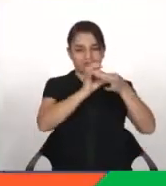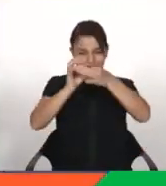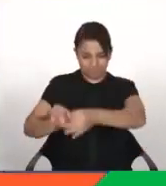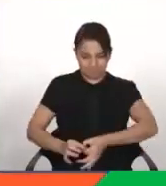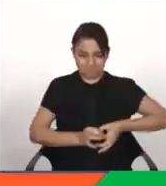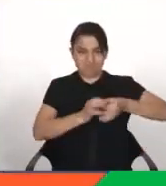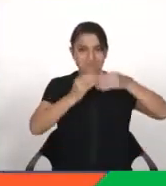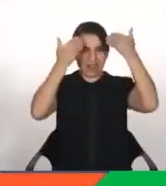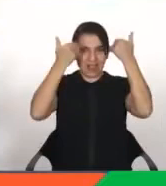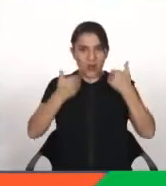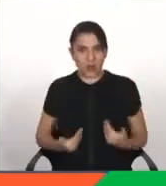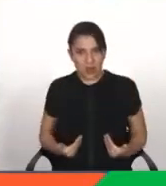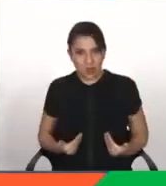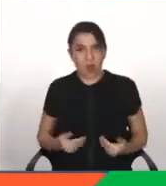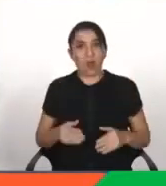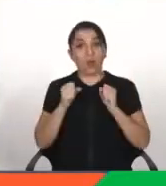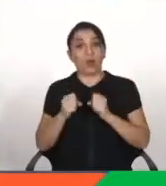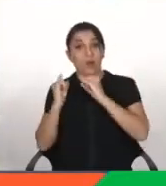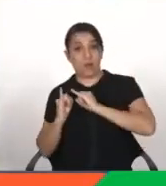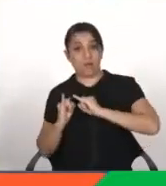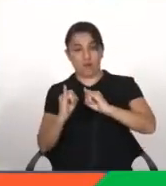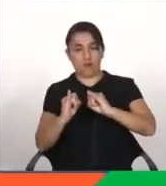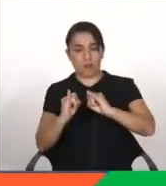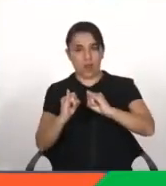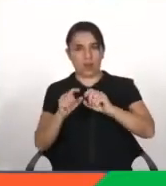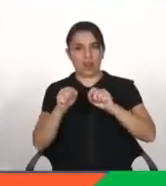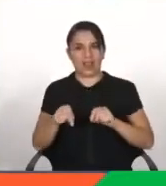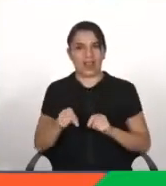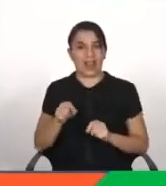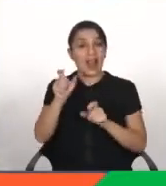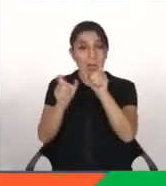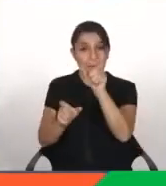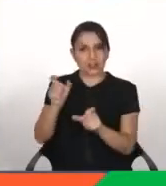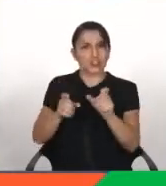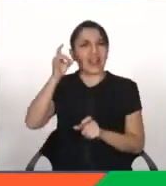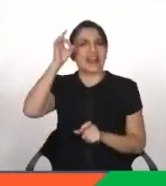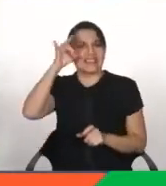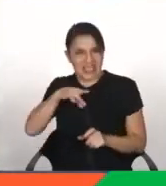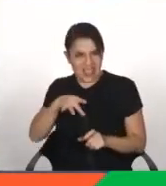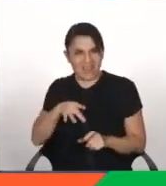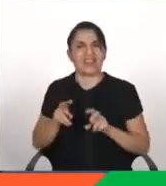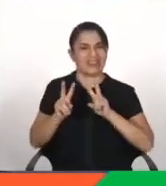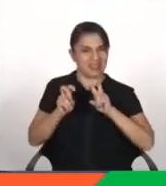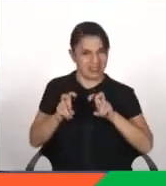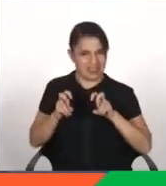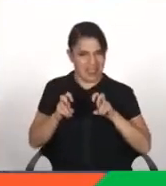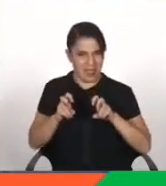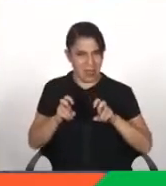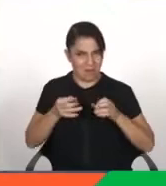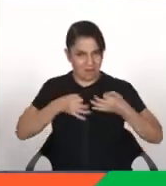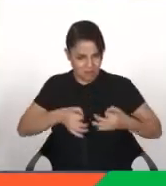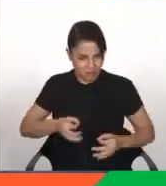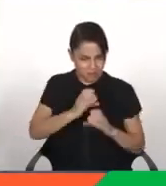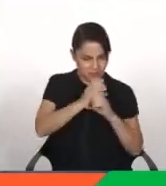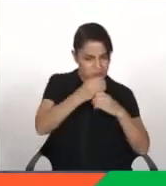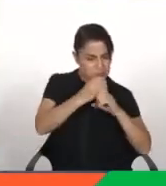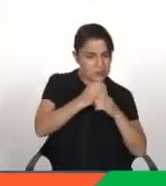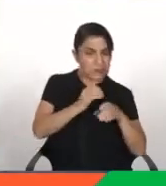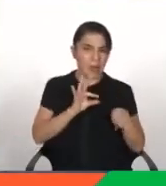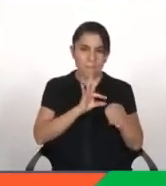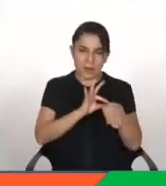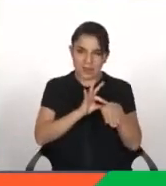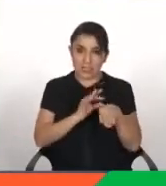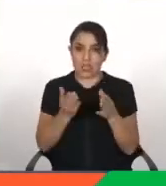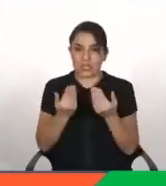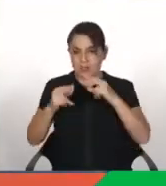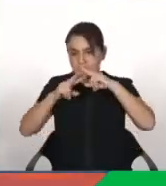¿no? Para dar a conocerla. Cualquier persona que sepa un poco cómo funcionan estos fundamentos, sabe que cuando intentan venderte algo como la homeopatía,